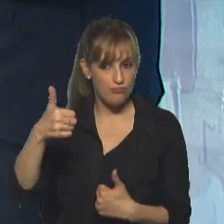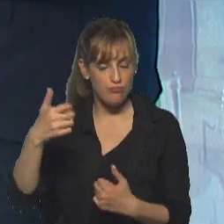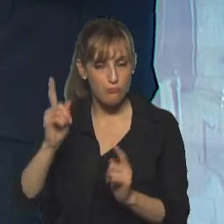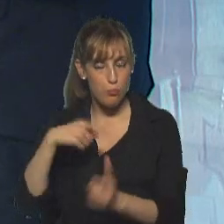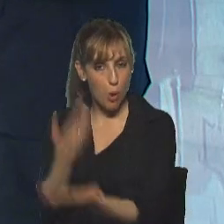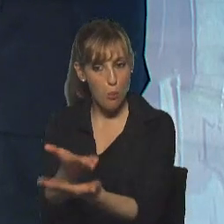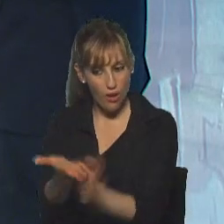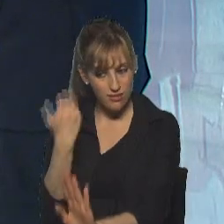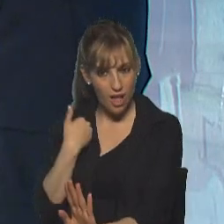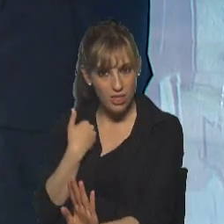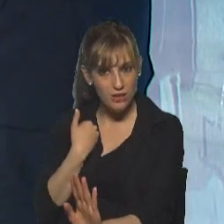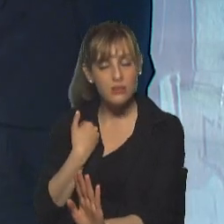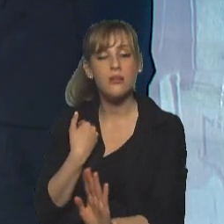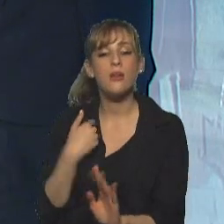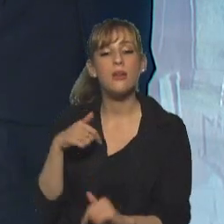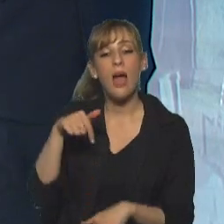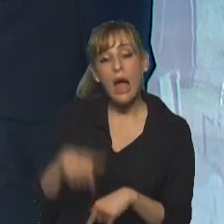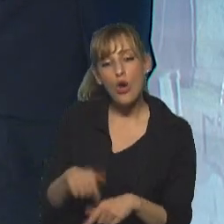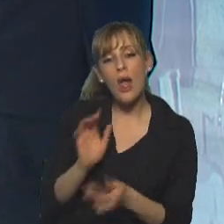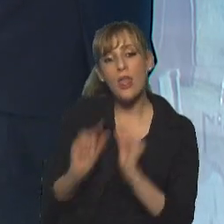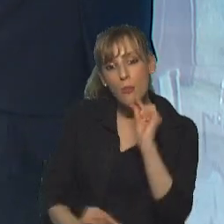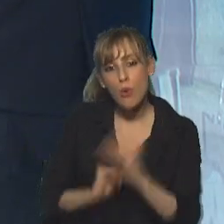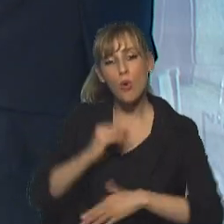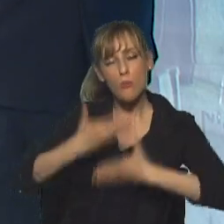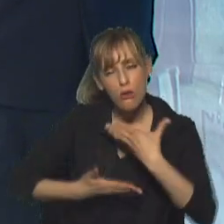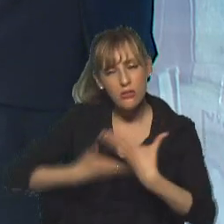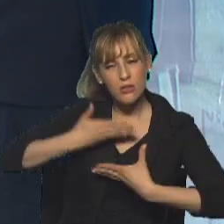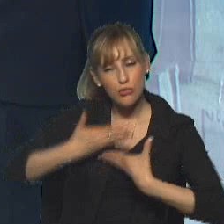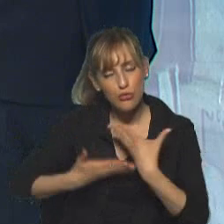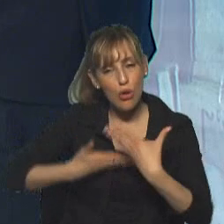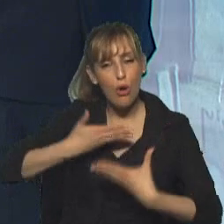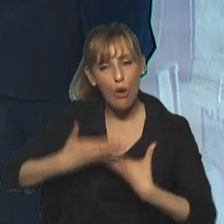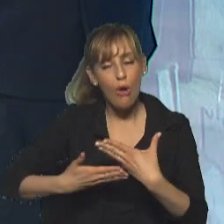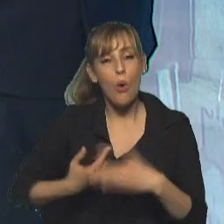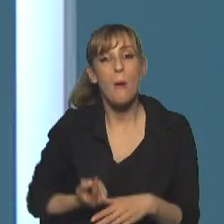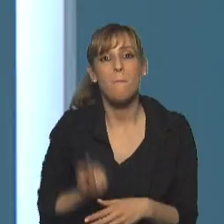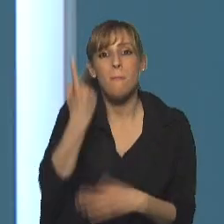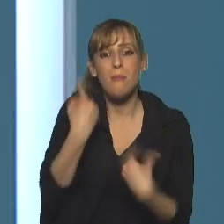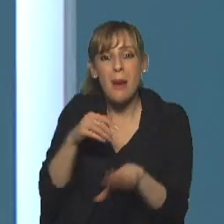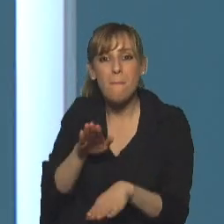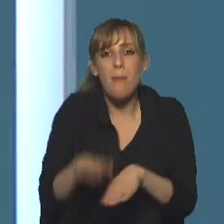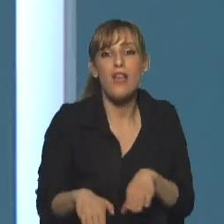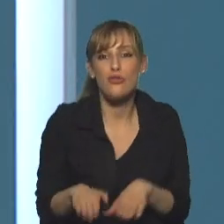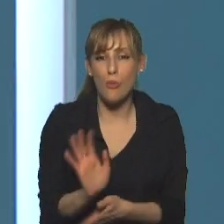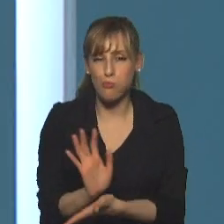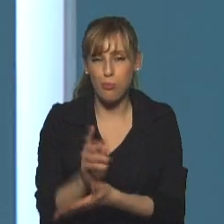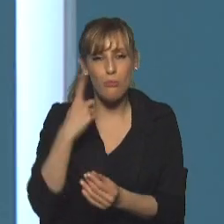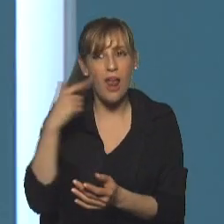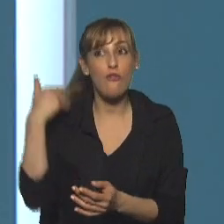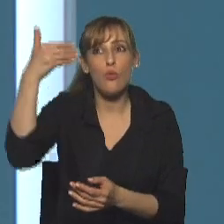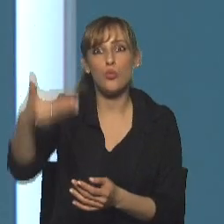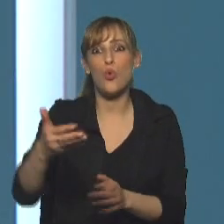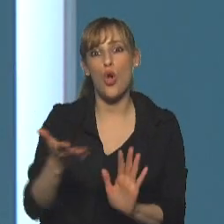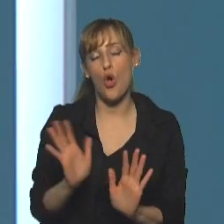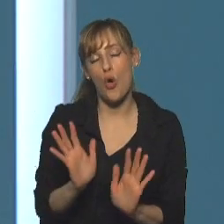que es un primer paso tímido, pero que es un paso que va a terminar con el negocio de los AFP en los futuros gobiernos seguramente. Daniel,